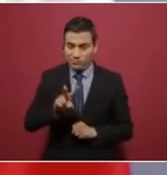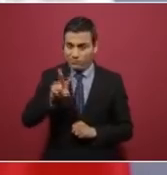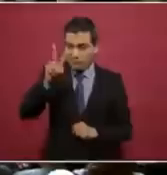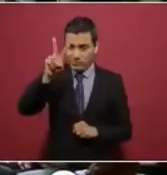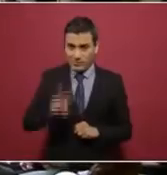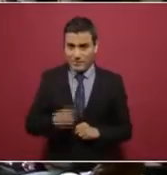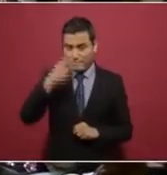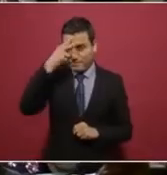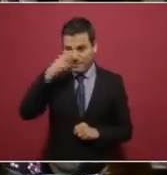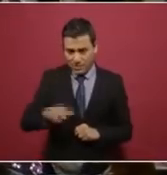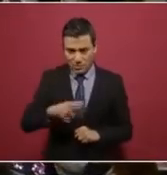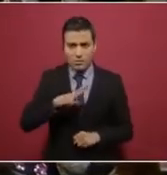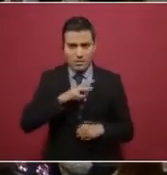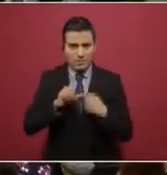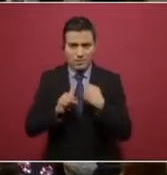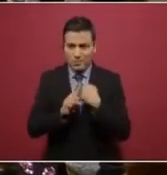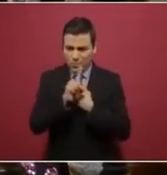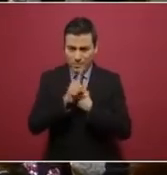Tenemos que